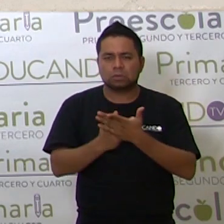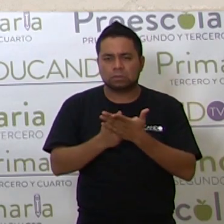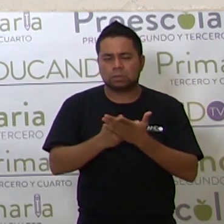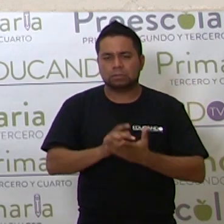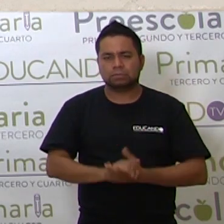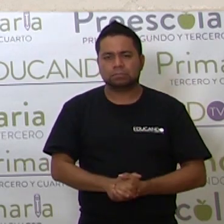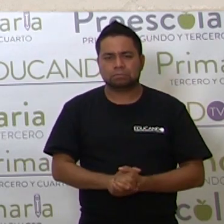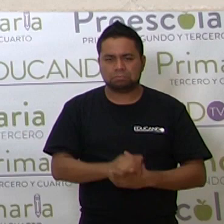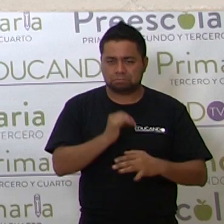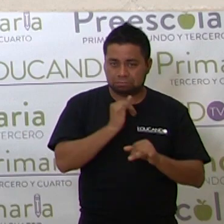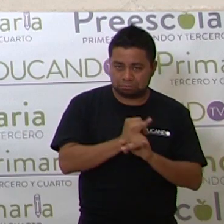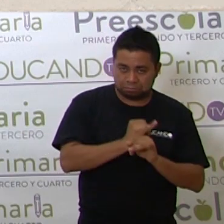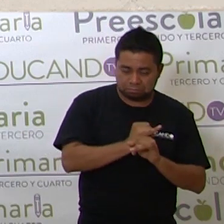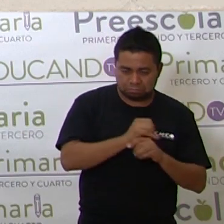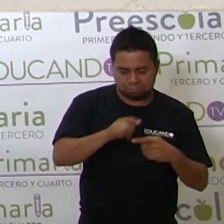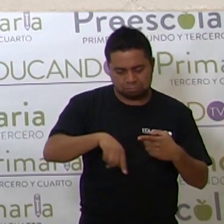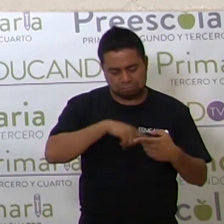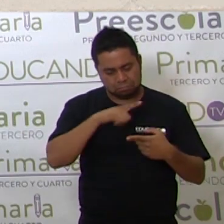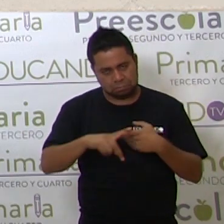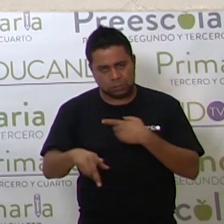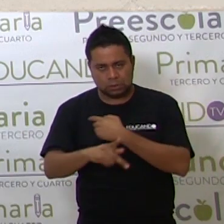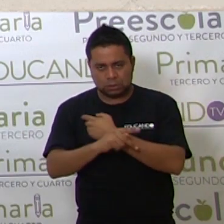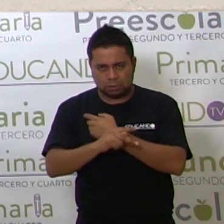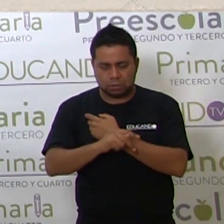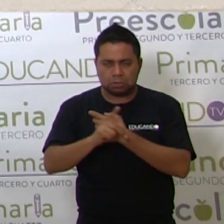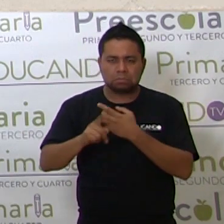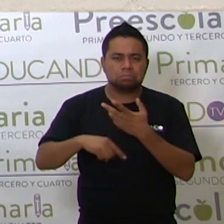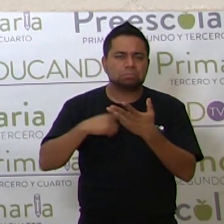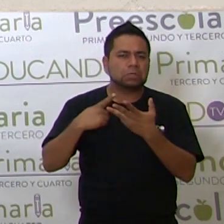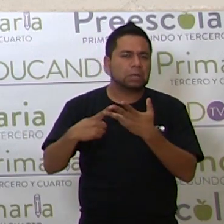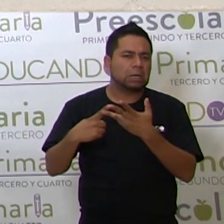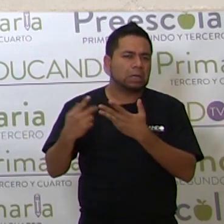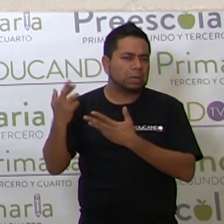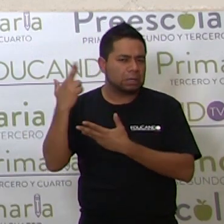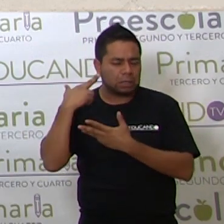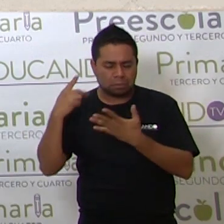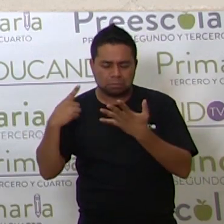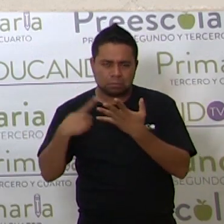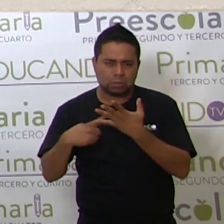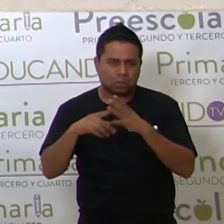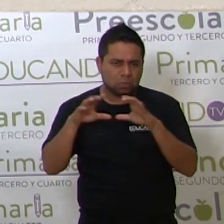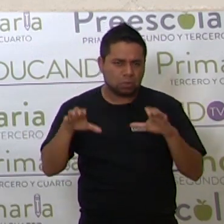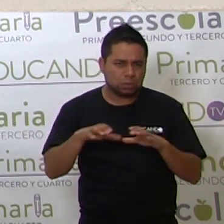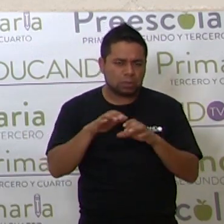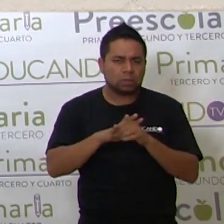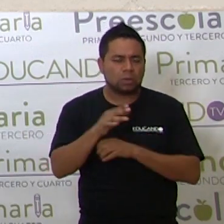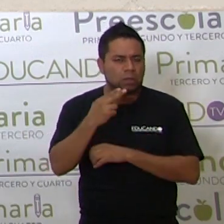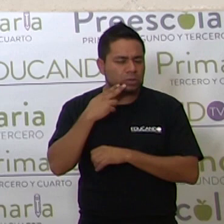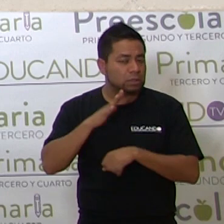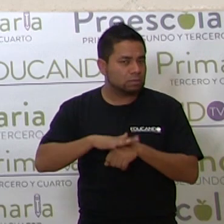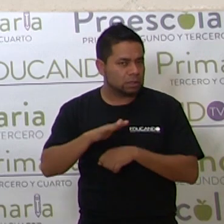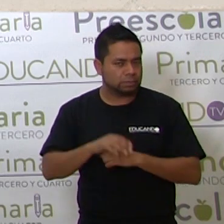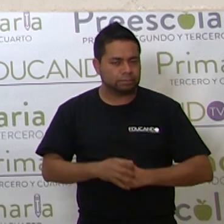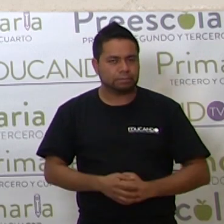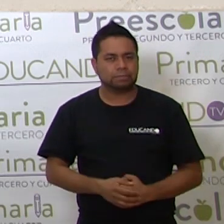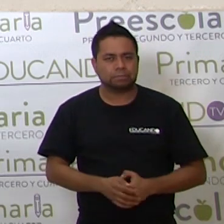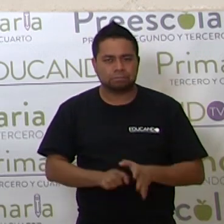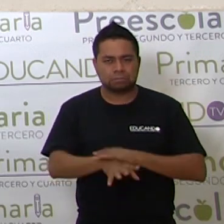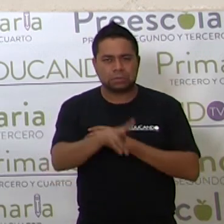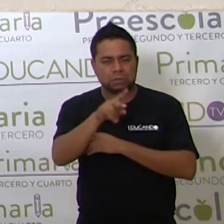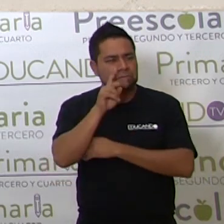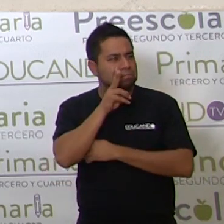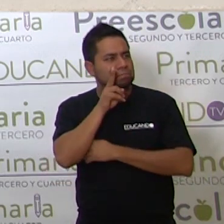internet televisión la radio la computadora cuánto tiempo dedicas